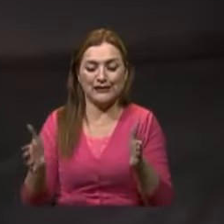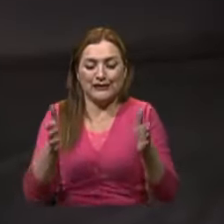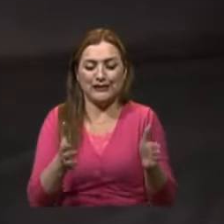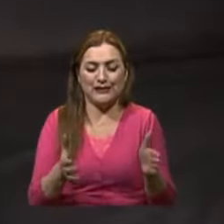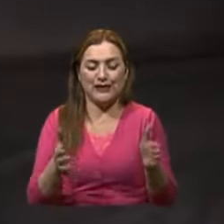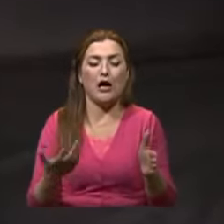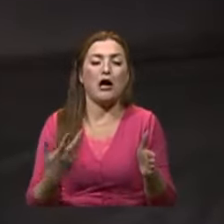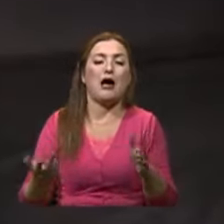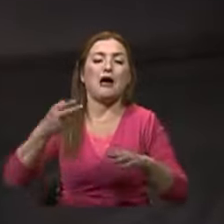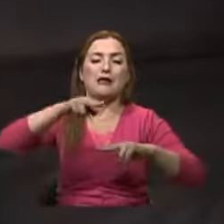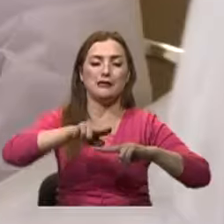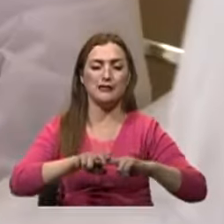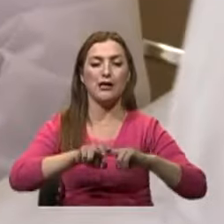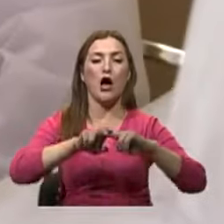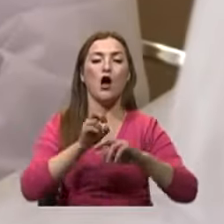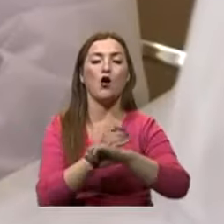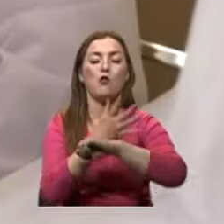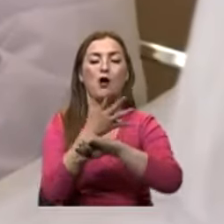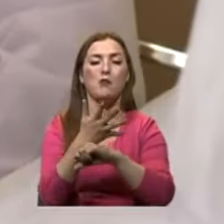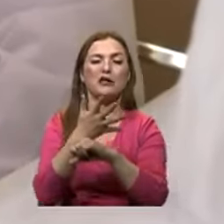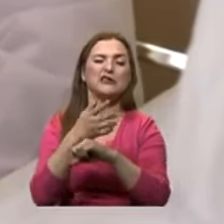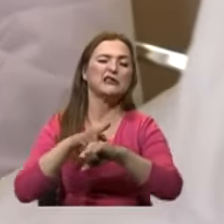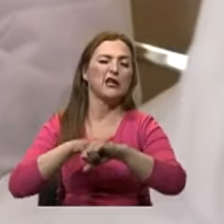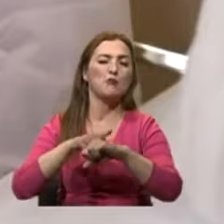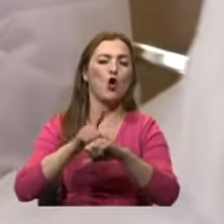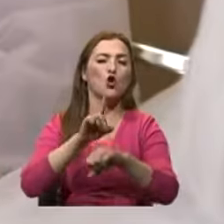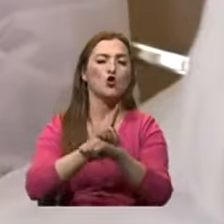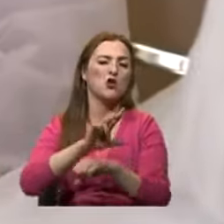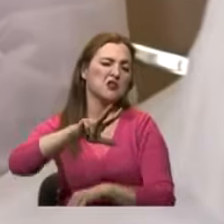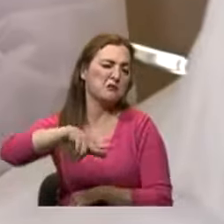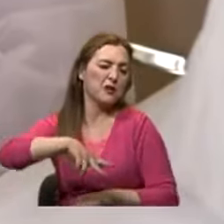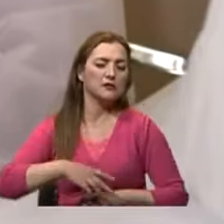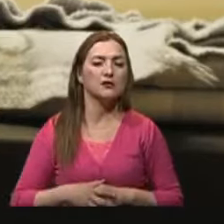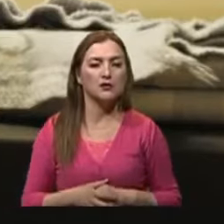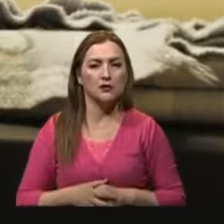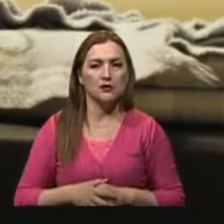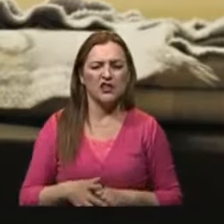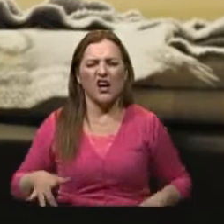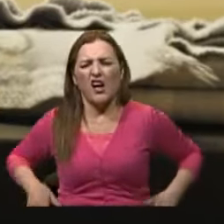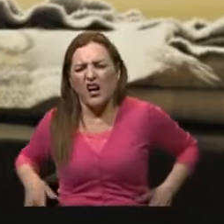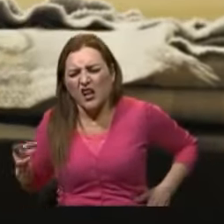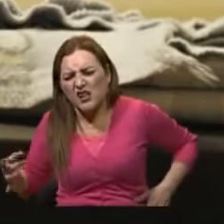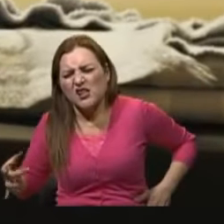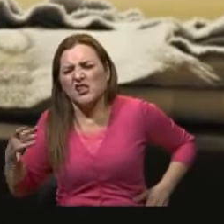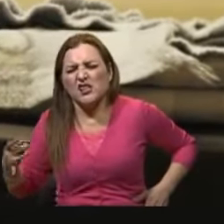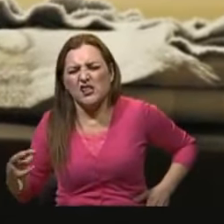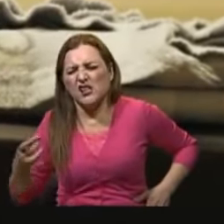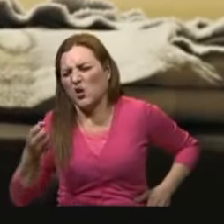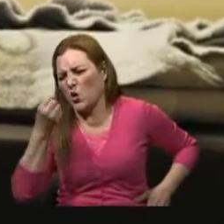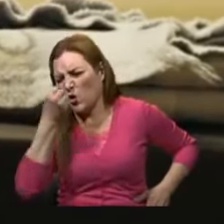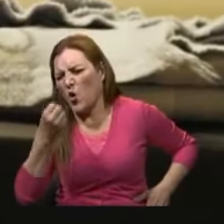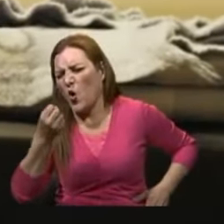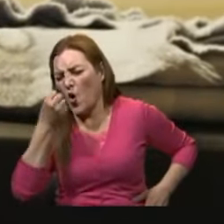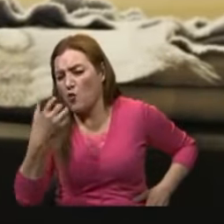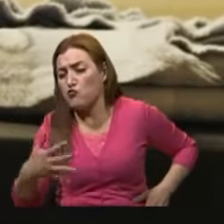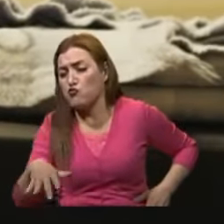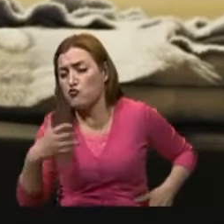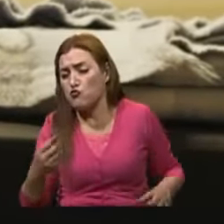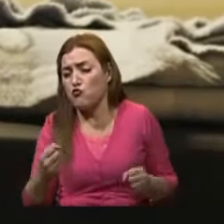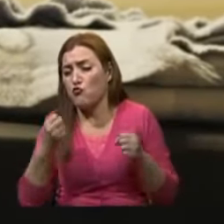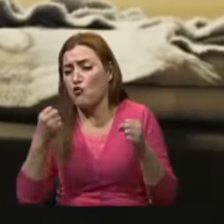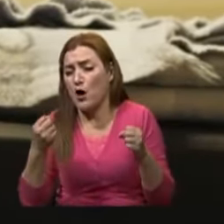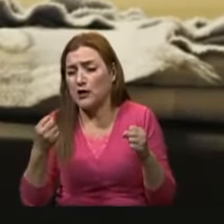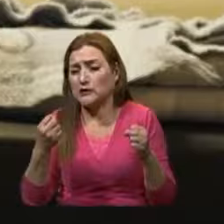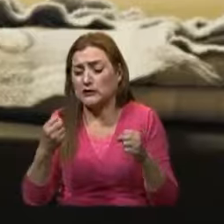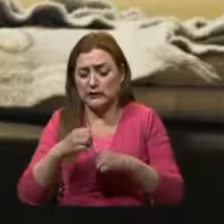o lo recomendado por su médico. Acude al hospital si presentas un dolor intenso, edema, enrojecimiento en la zona operada,